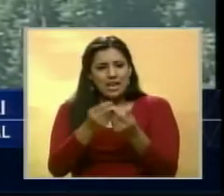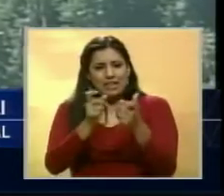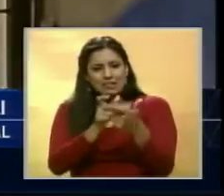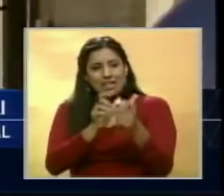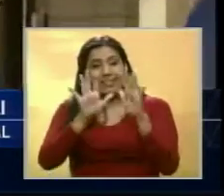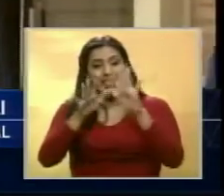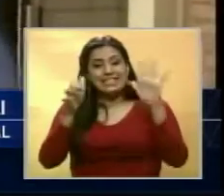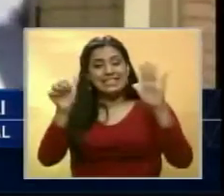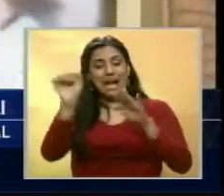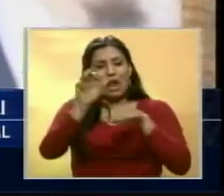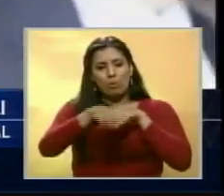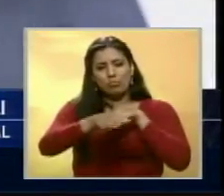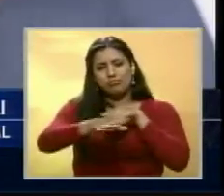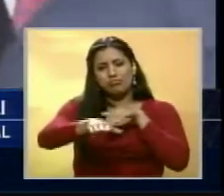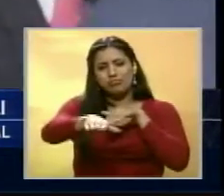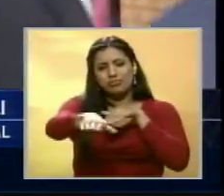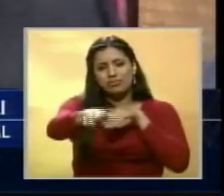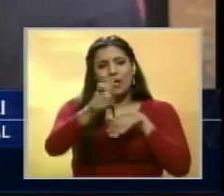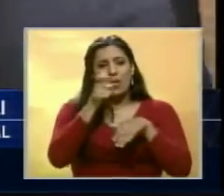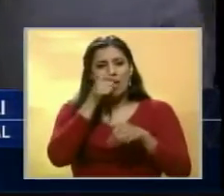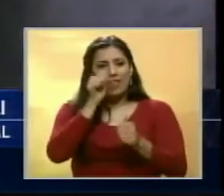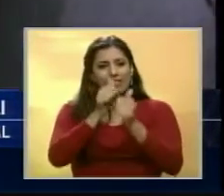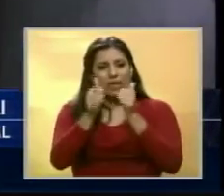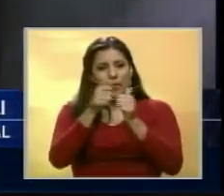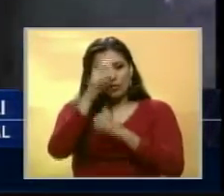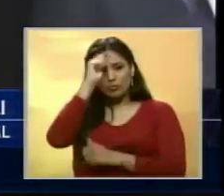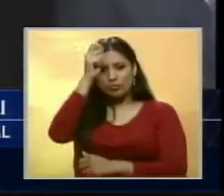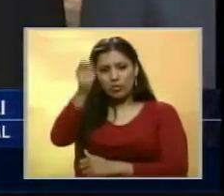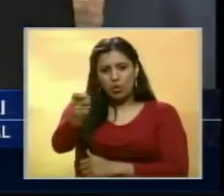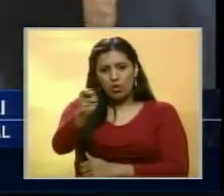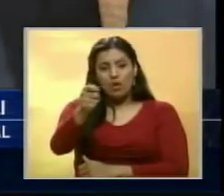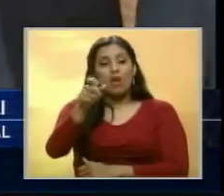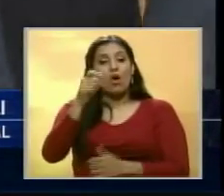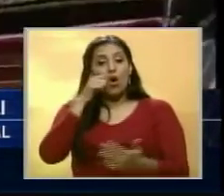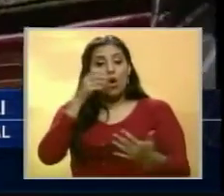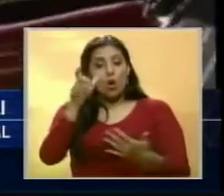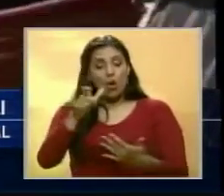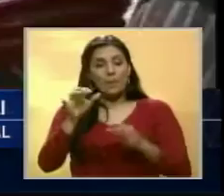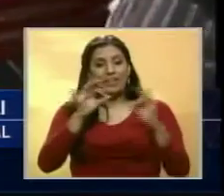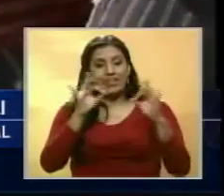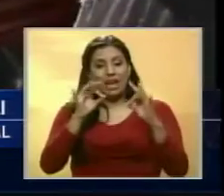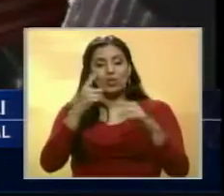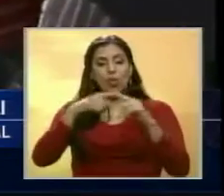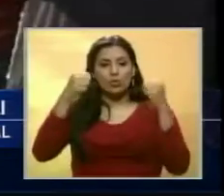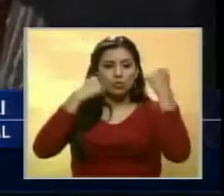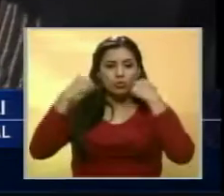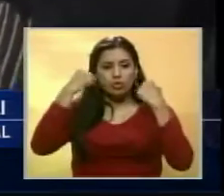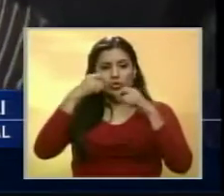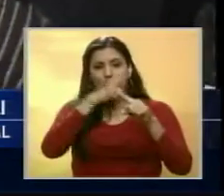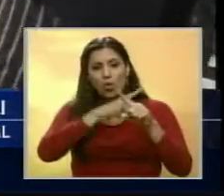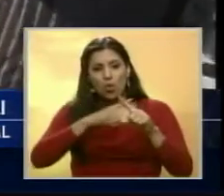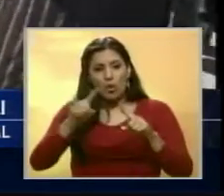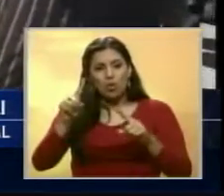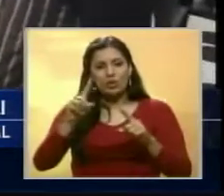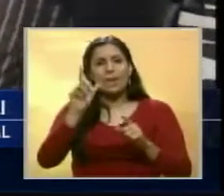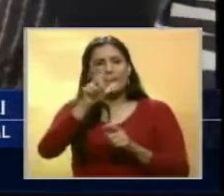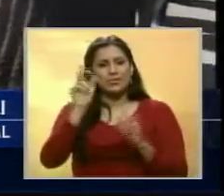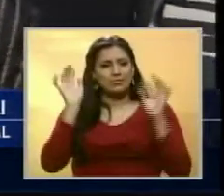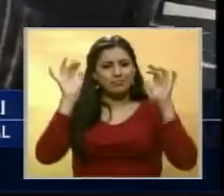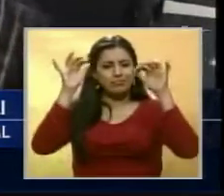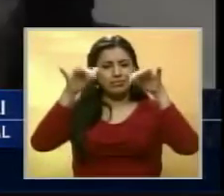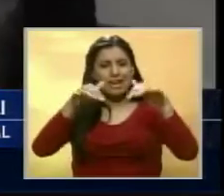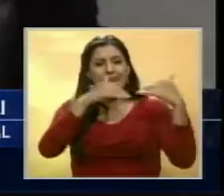16 vehículos escoltan el cuerpo del deportista hasta el lugar del homenaje público. El actor Will Smith y el boxeador Lennox Lewis serán algunos de